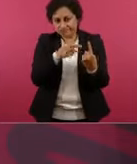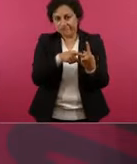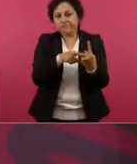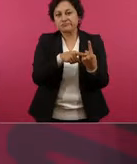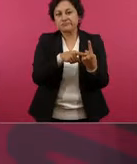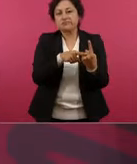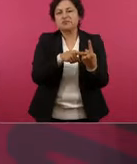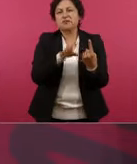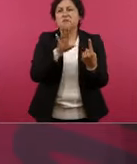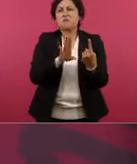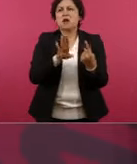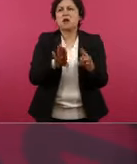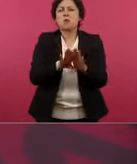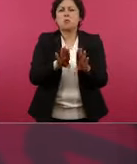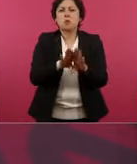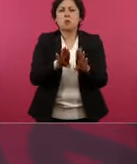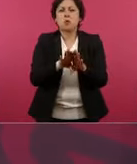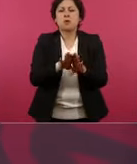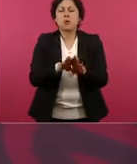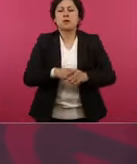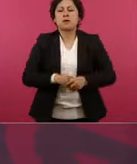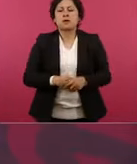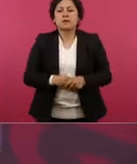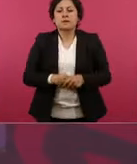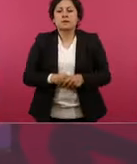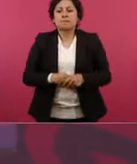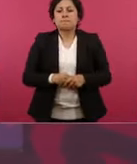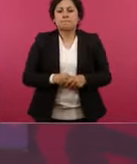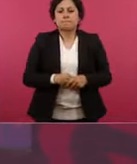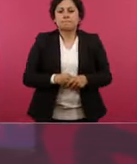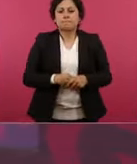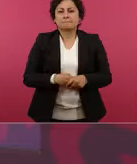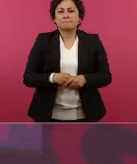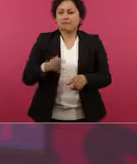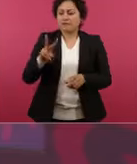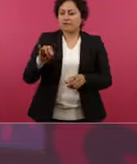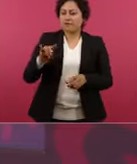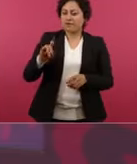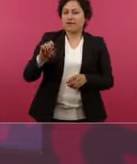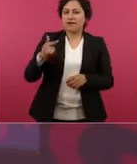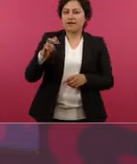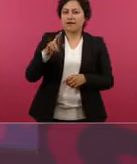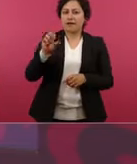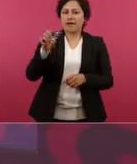como el segundo de o el tercero de Videgaray, del secretario de